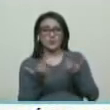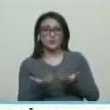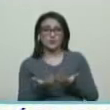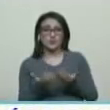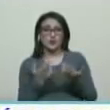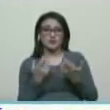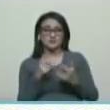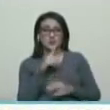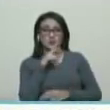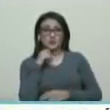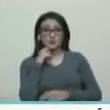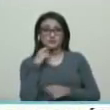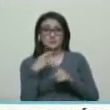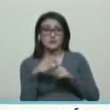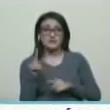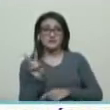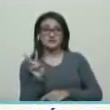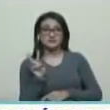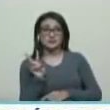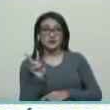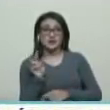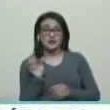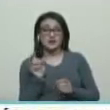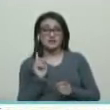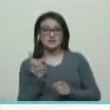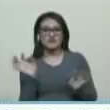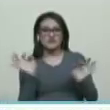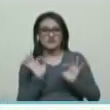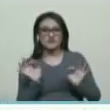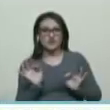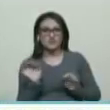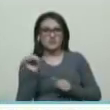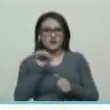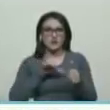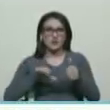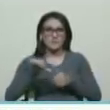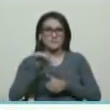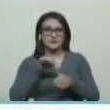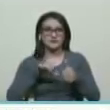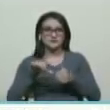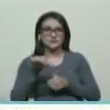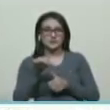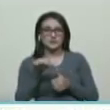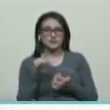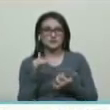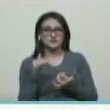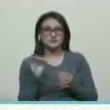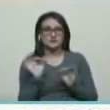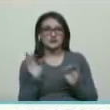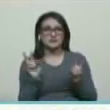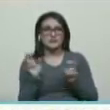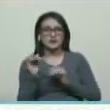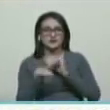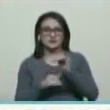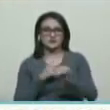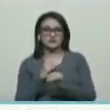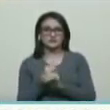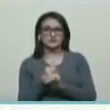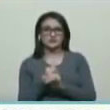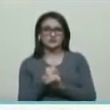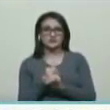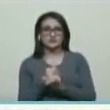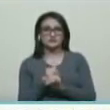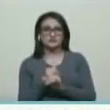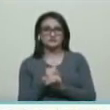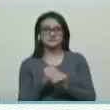relación Rusia-Venezuela sea un modelo de cooperación bilateral en el concierto internacional, y creo que están dadas